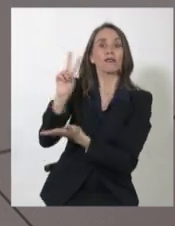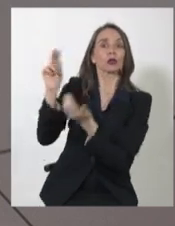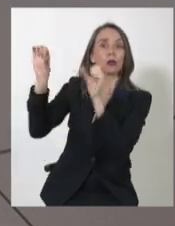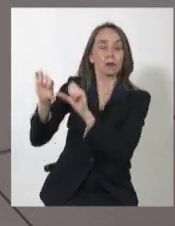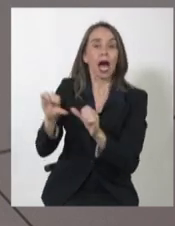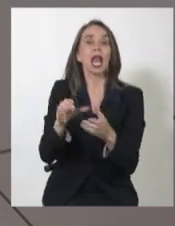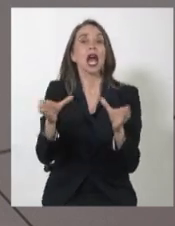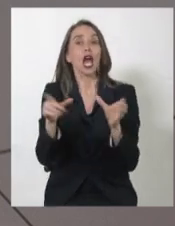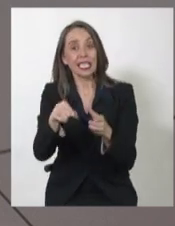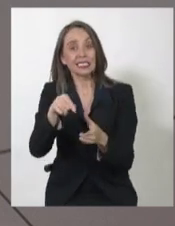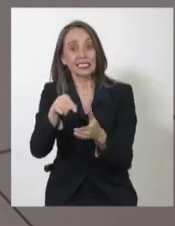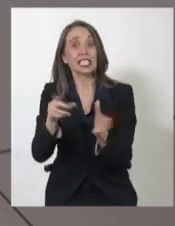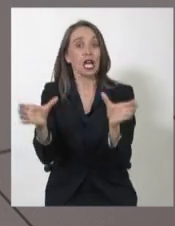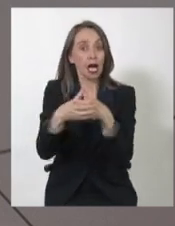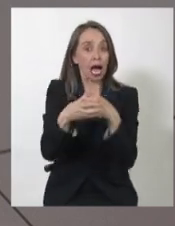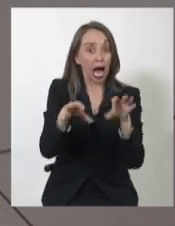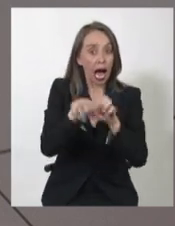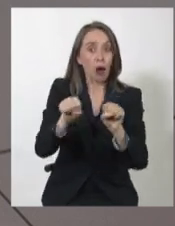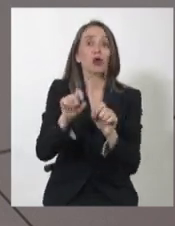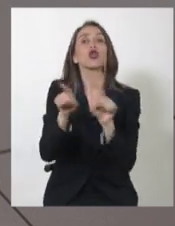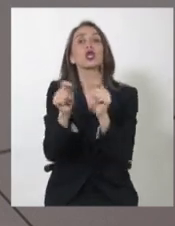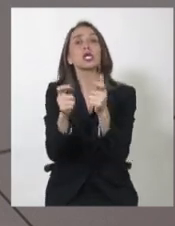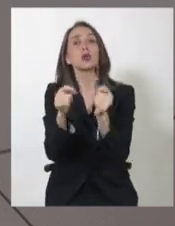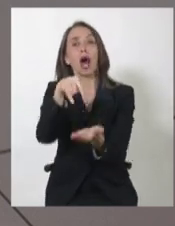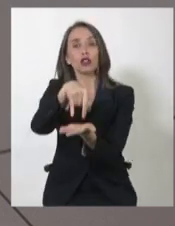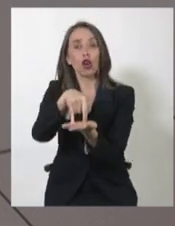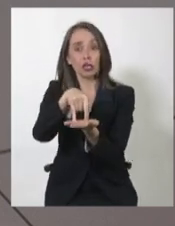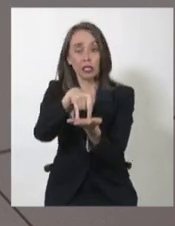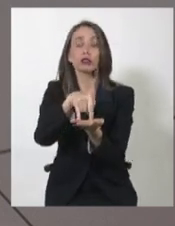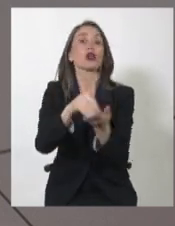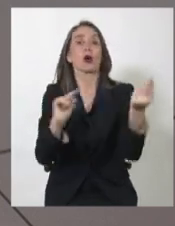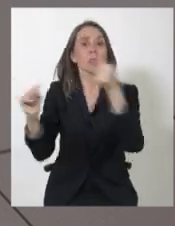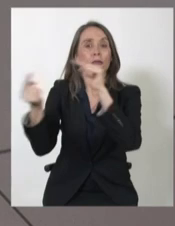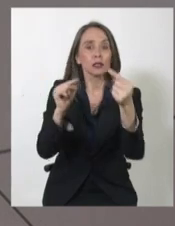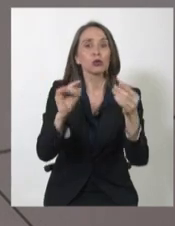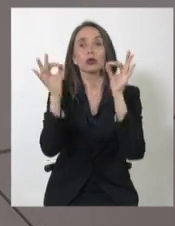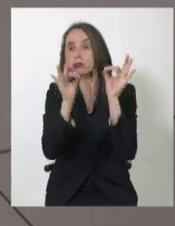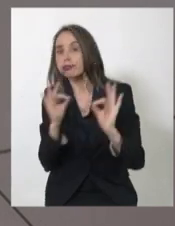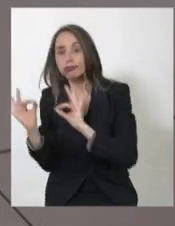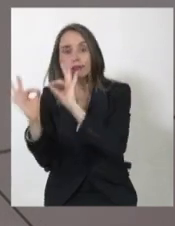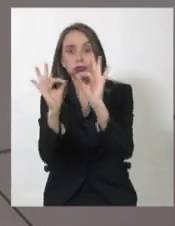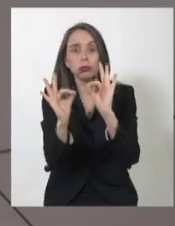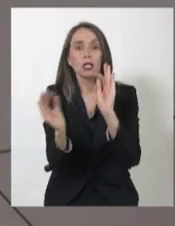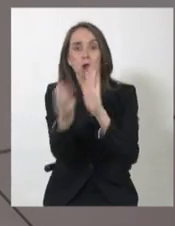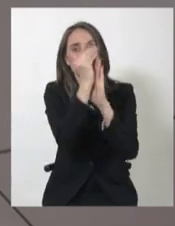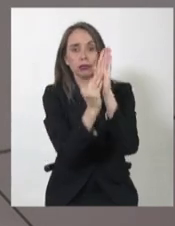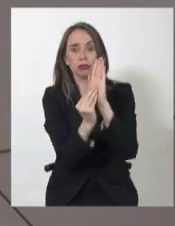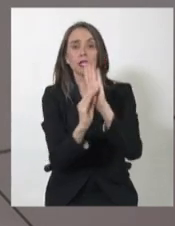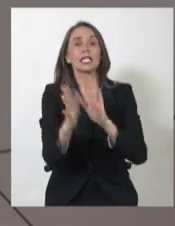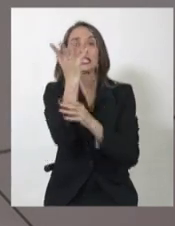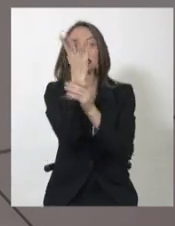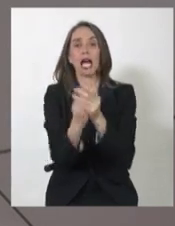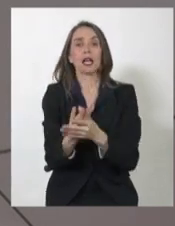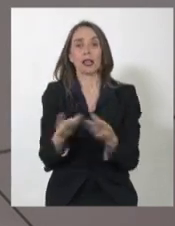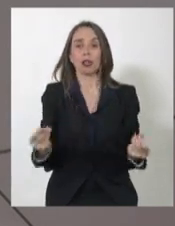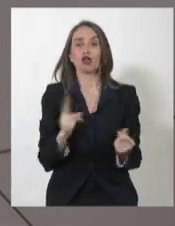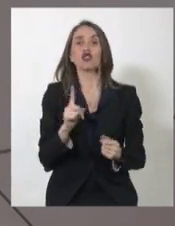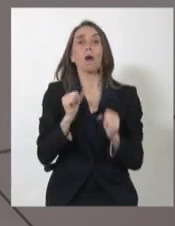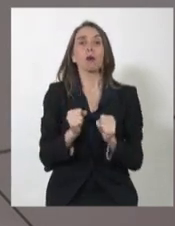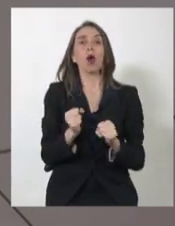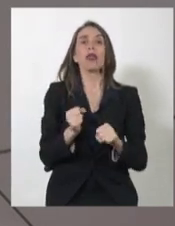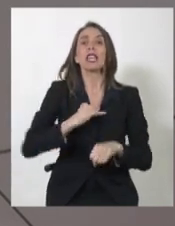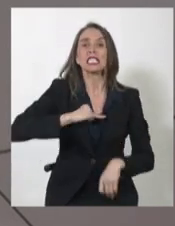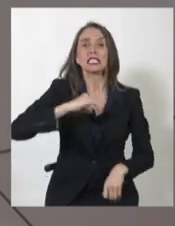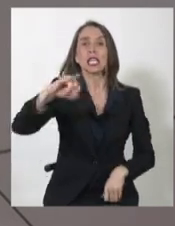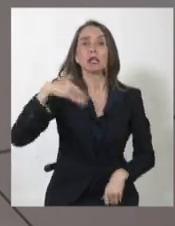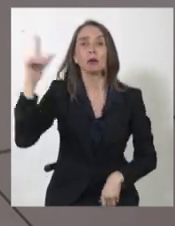delibera, discute, llegan a acuerdos, lo que sea, pero se disuelve, se acaba. No puede seguir existiendo. Y esa es la